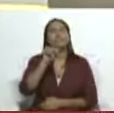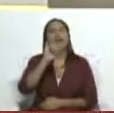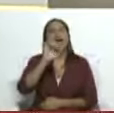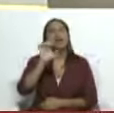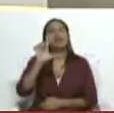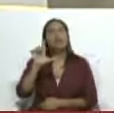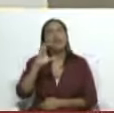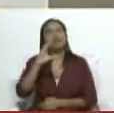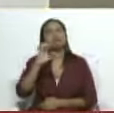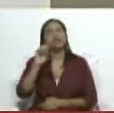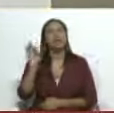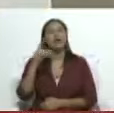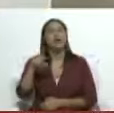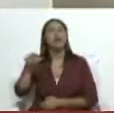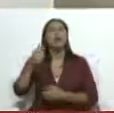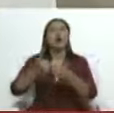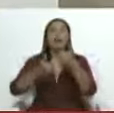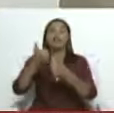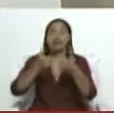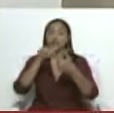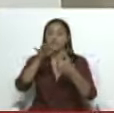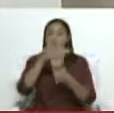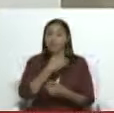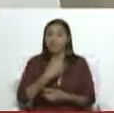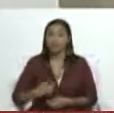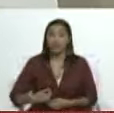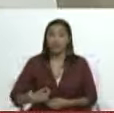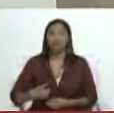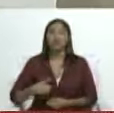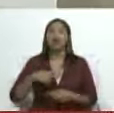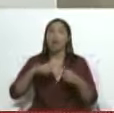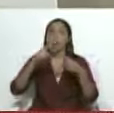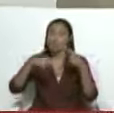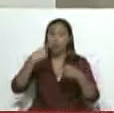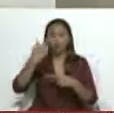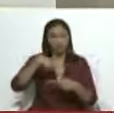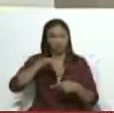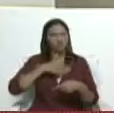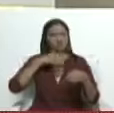candidato presidencial, y estamos plenamente seguros de que será el próximo presidente de Venezuela.